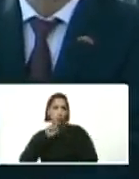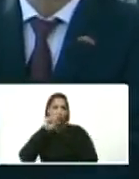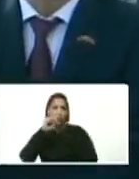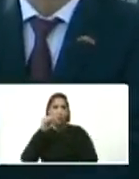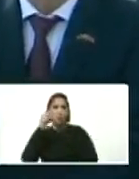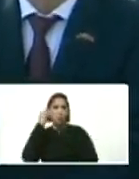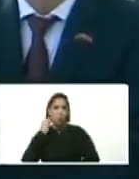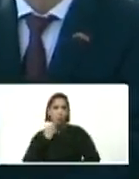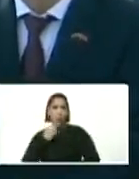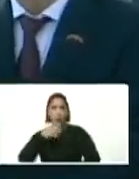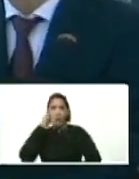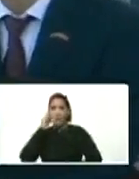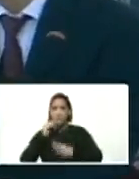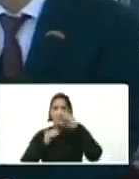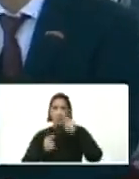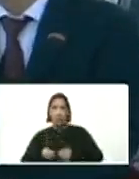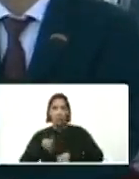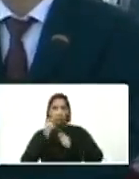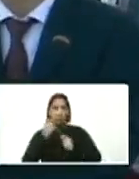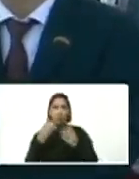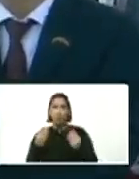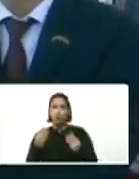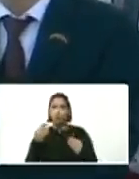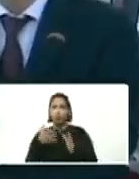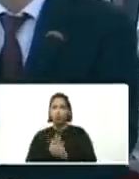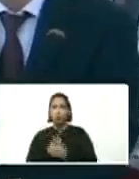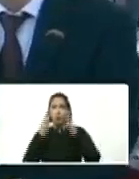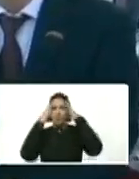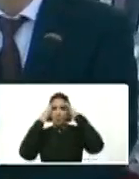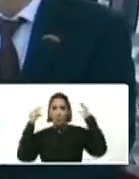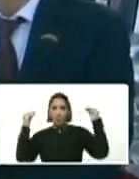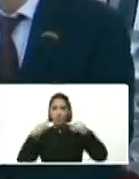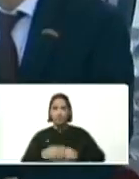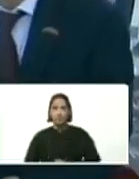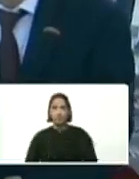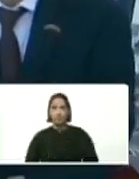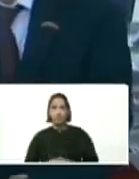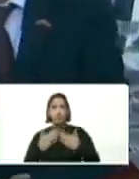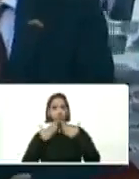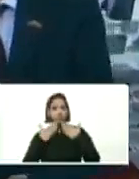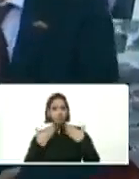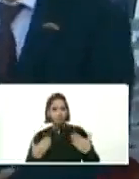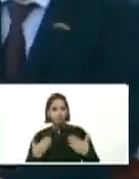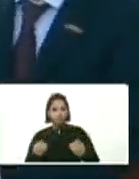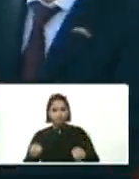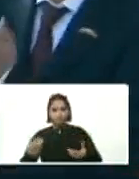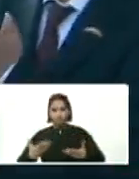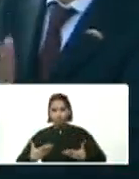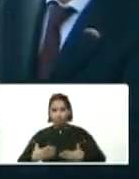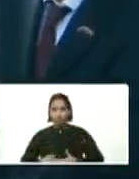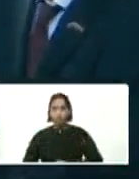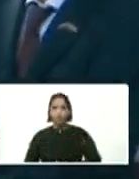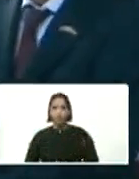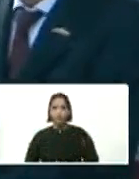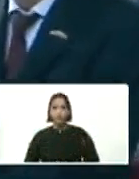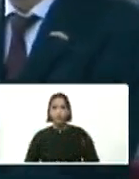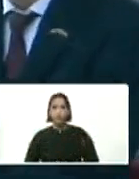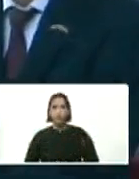Hay que aprender mucho de Vietnam, así lo digo. Le agradezco este regalo, embajador.